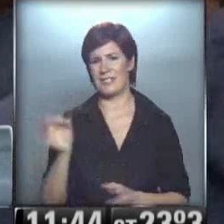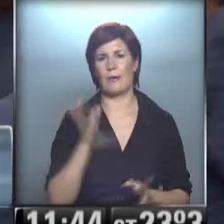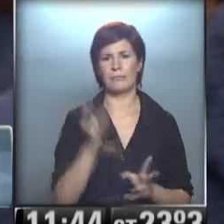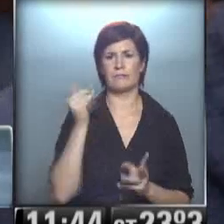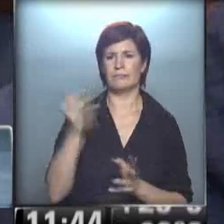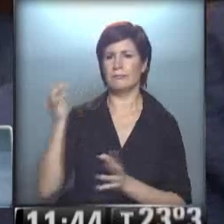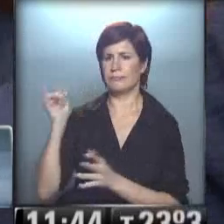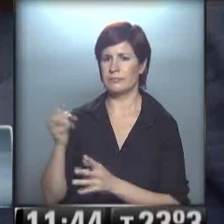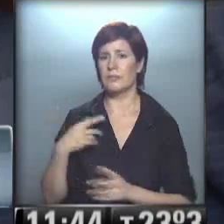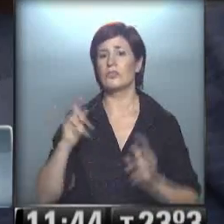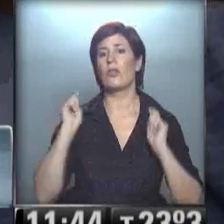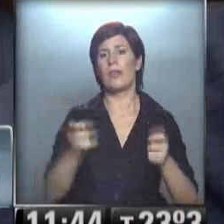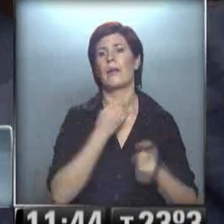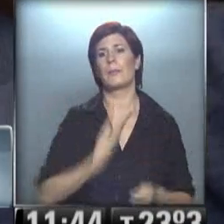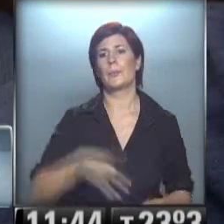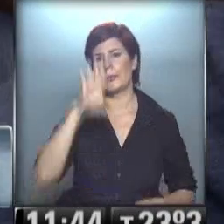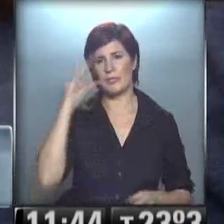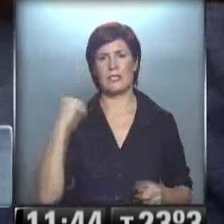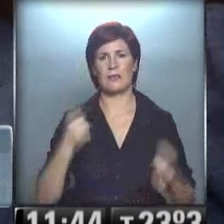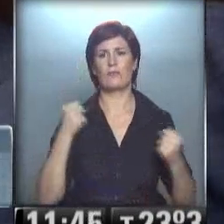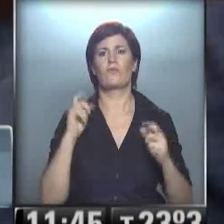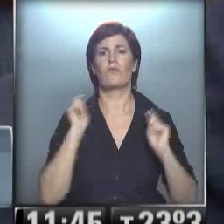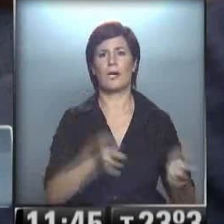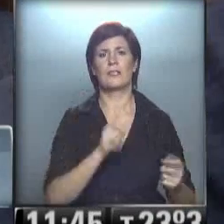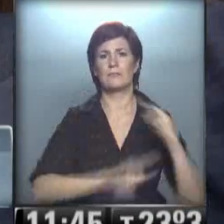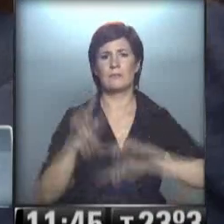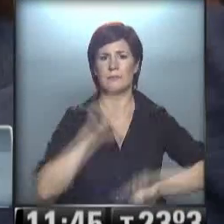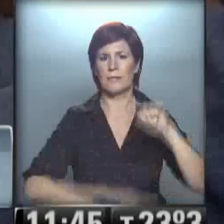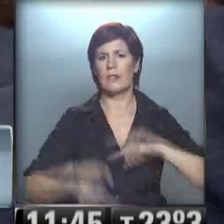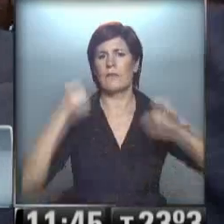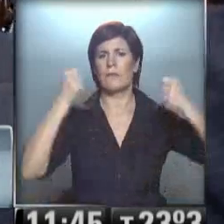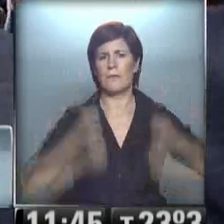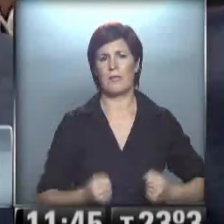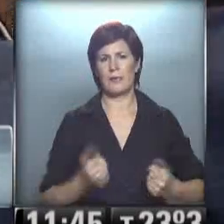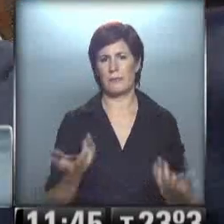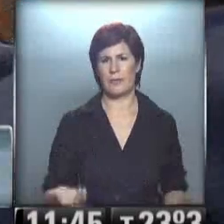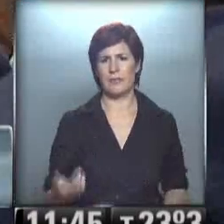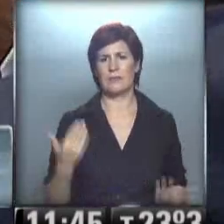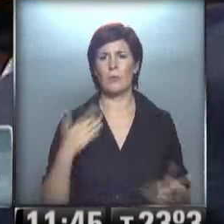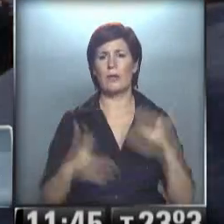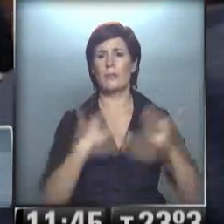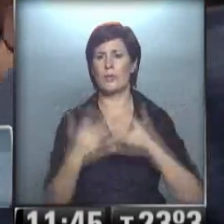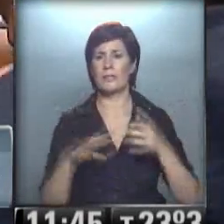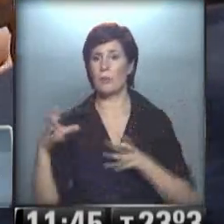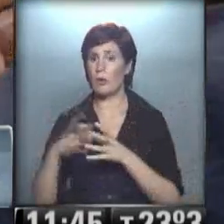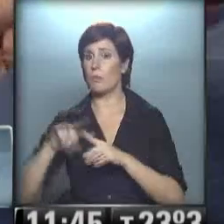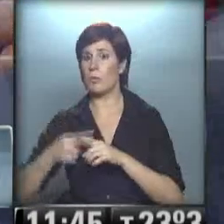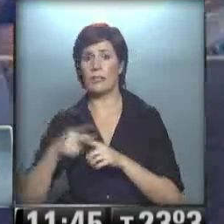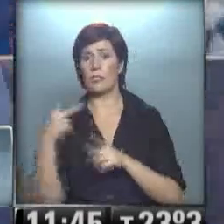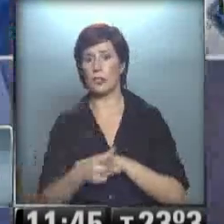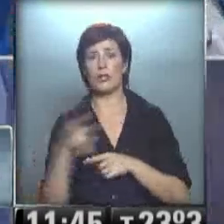eso este liderazgo tan fuerte y este proyecto tan sólido que permite también avanzar, aun cuando hay sectores que quieren